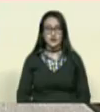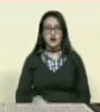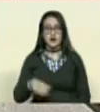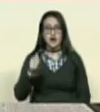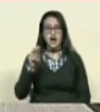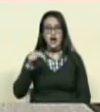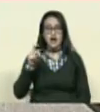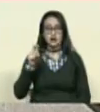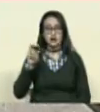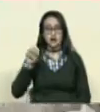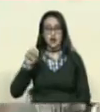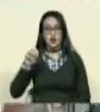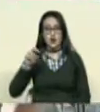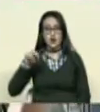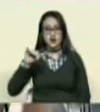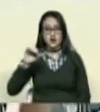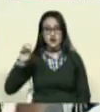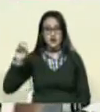Antonio Clemente Díaz,